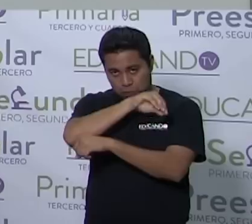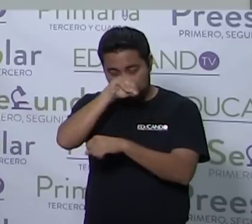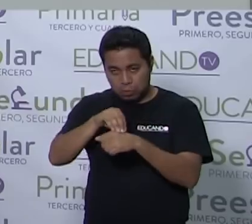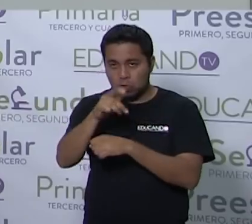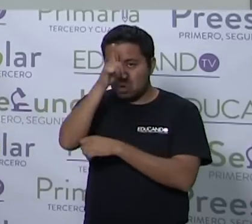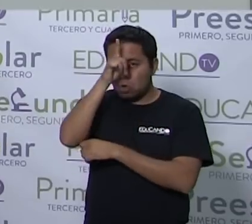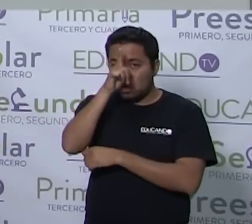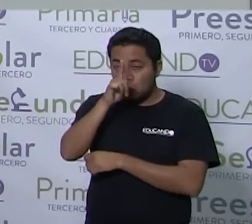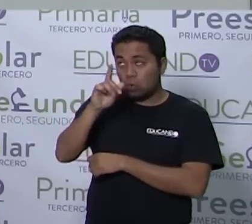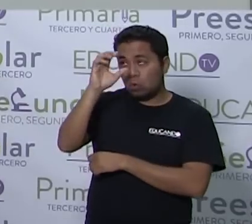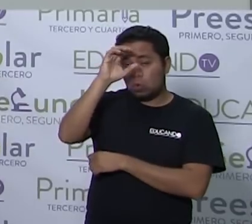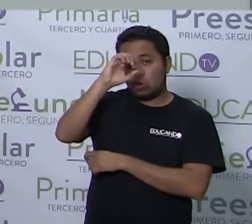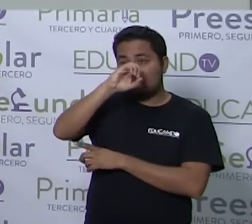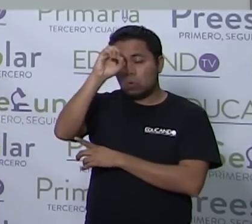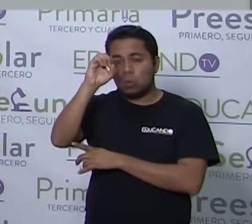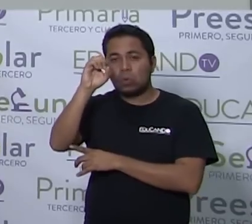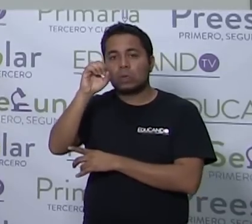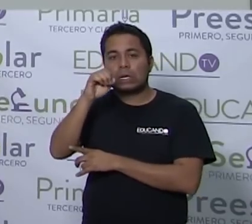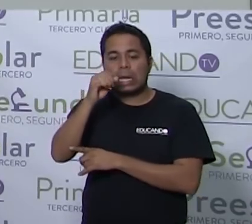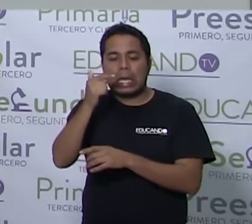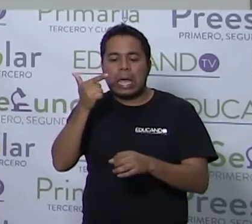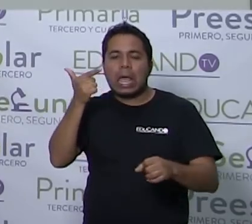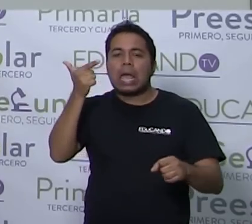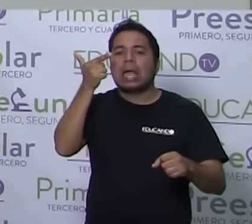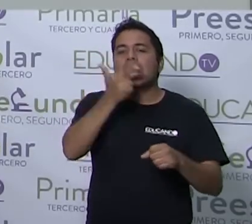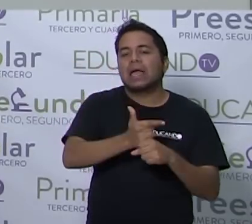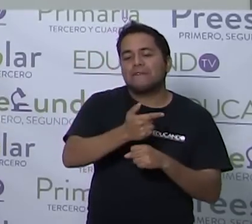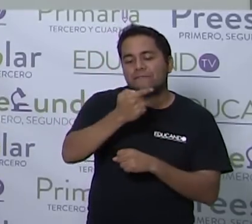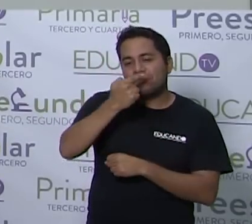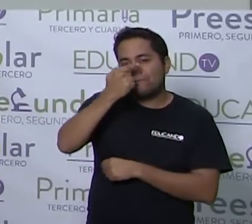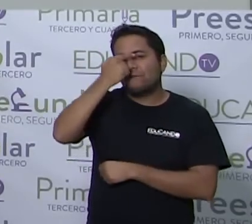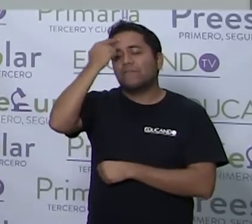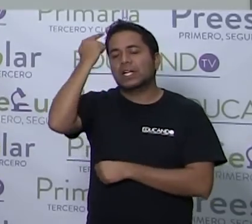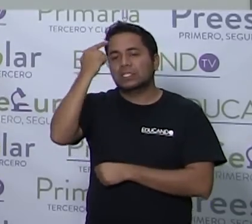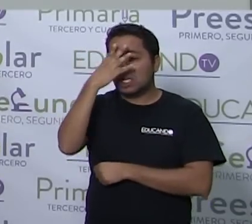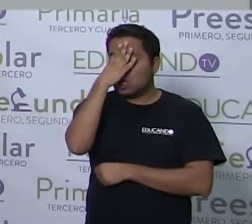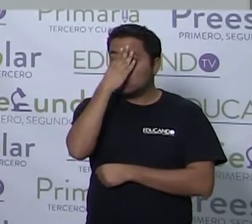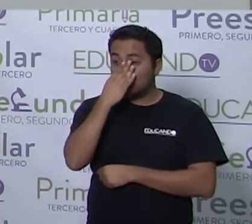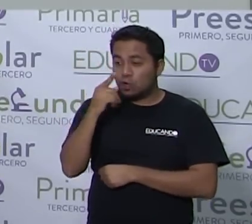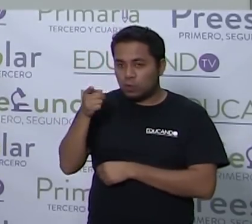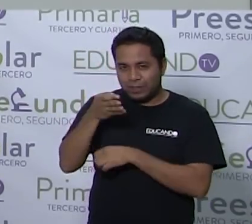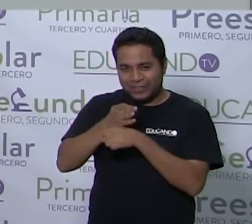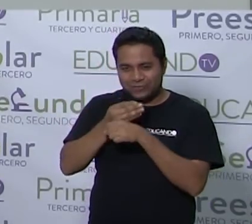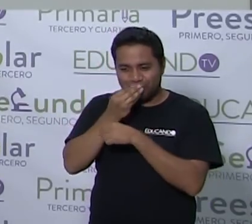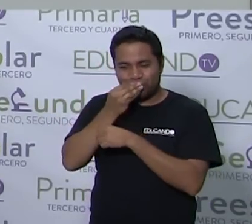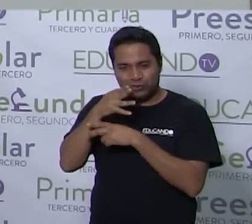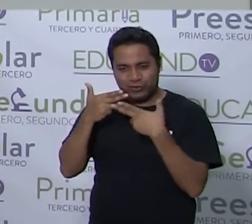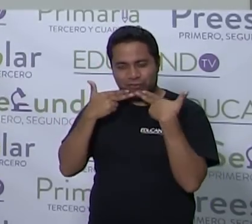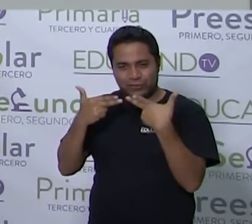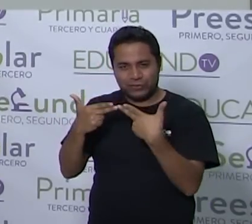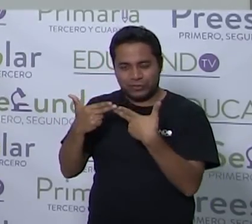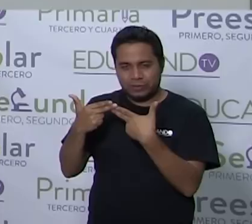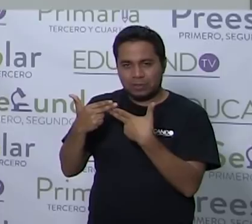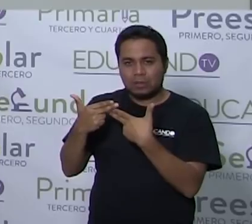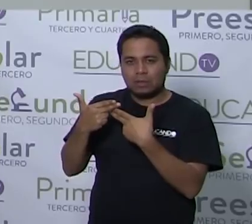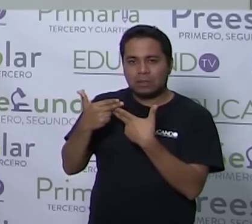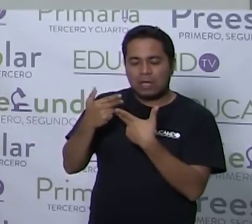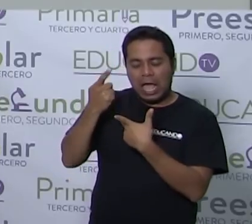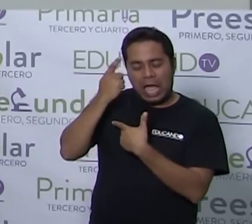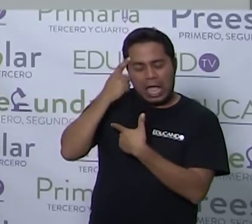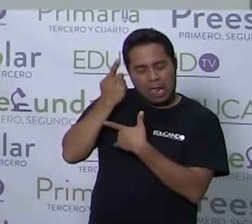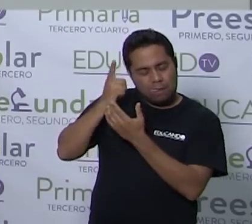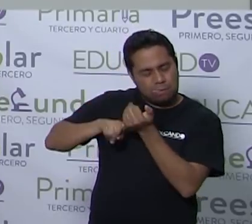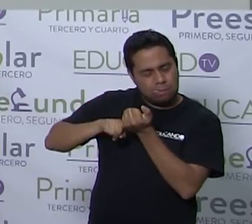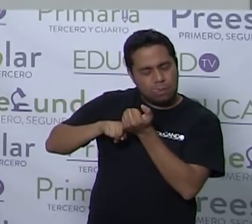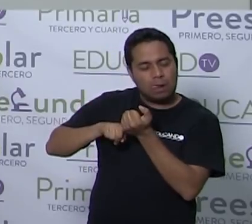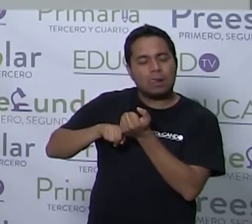luna podía darse cuenta fácilmente de que un lobo simpático e inocente, en mi mente